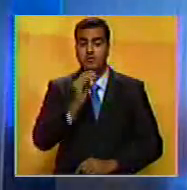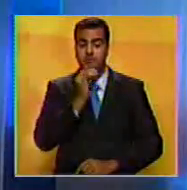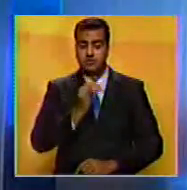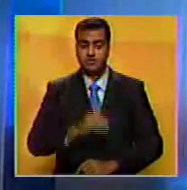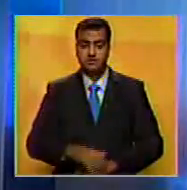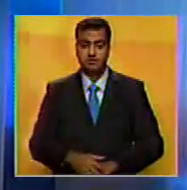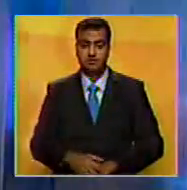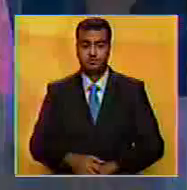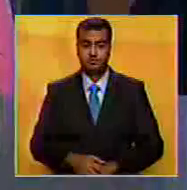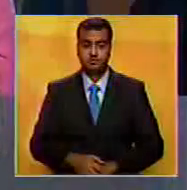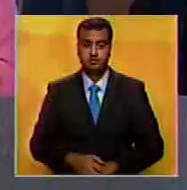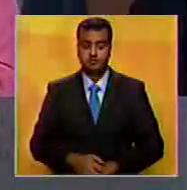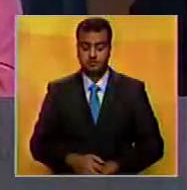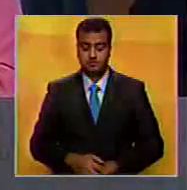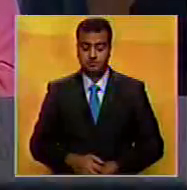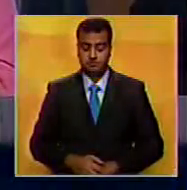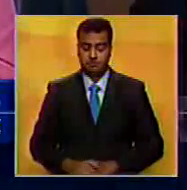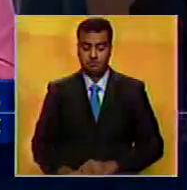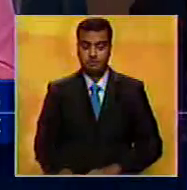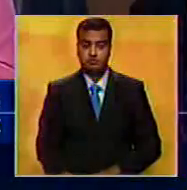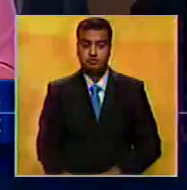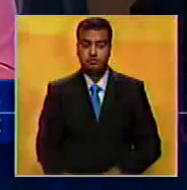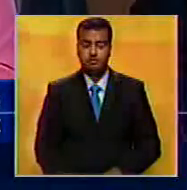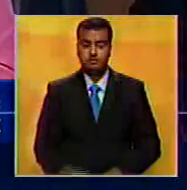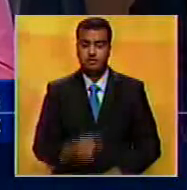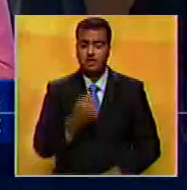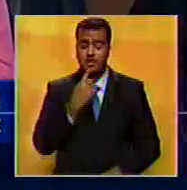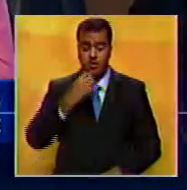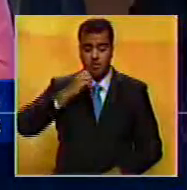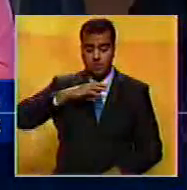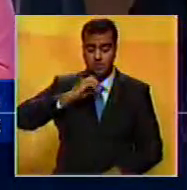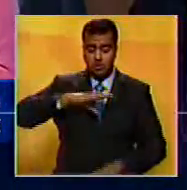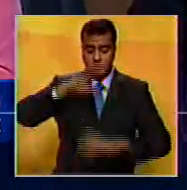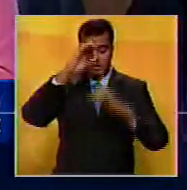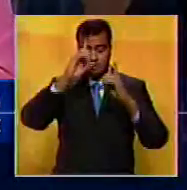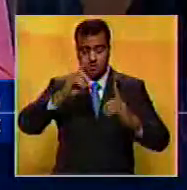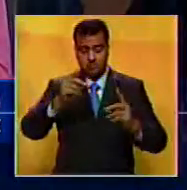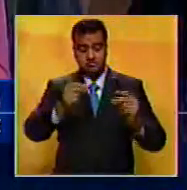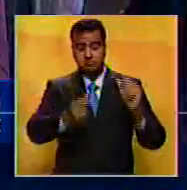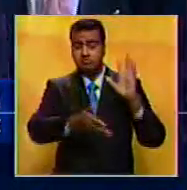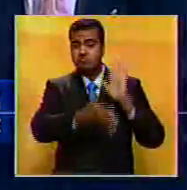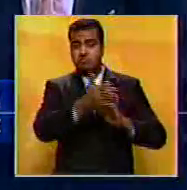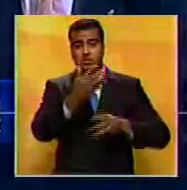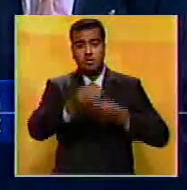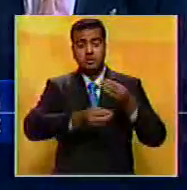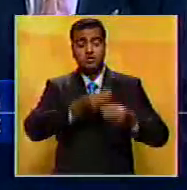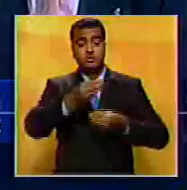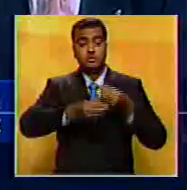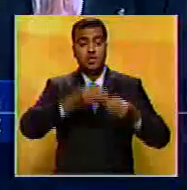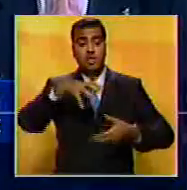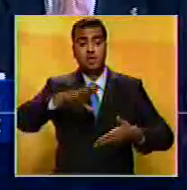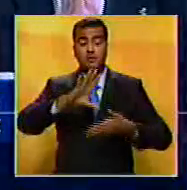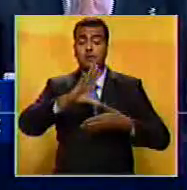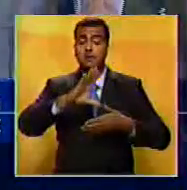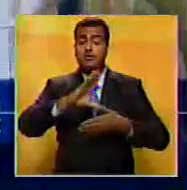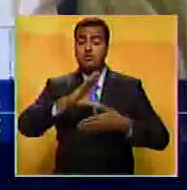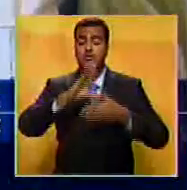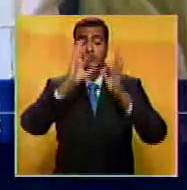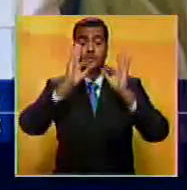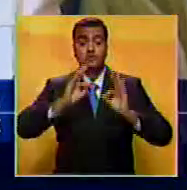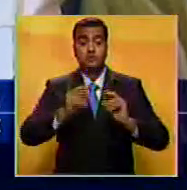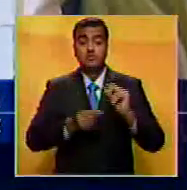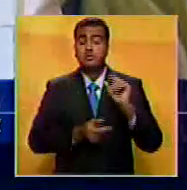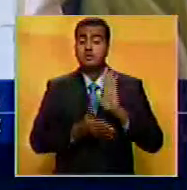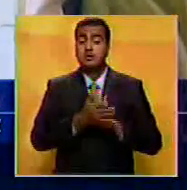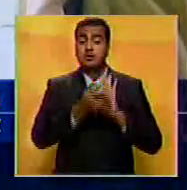la información. La canciller calificó como histórica la decisión de abandonar la organización multilateral. Formalizó la salida